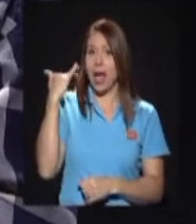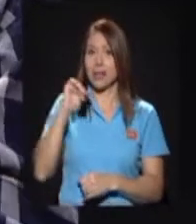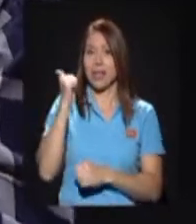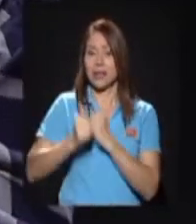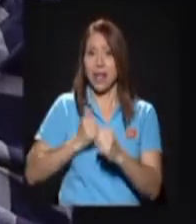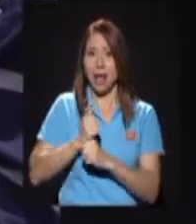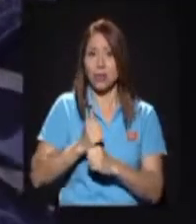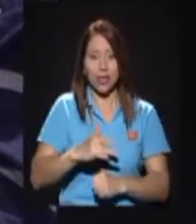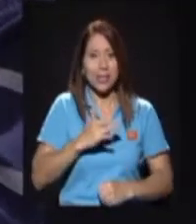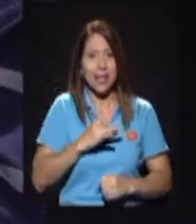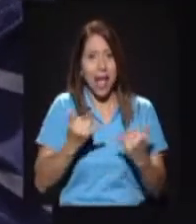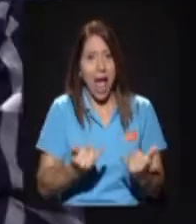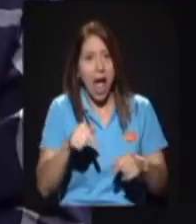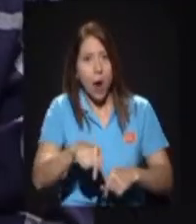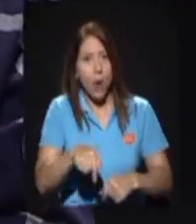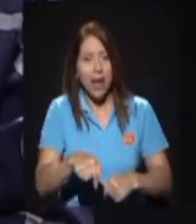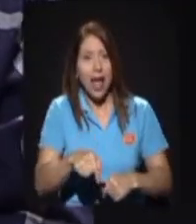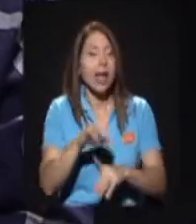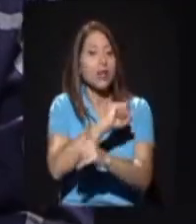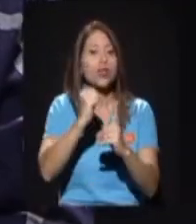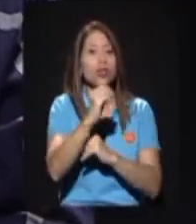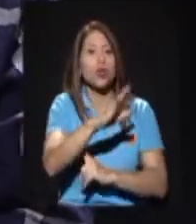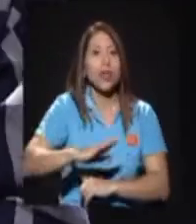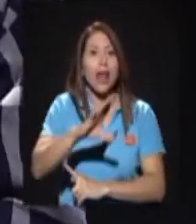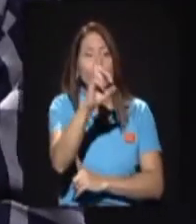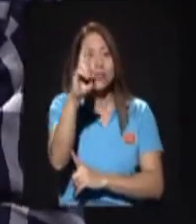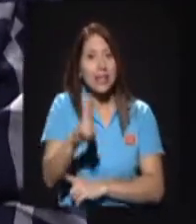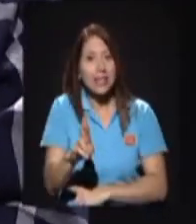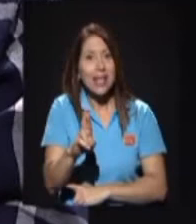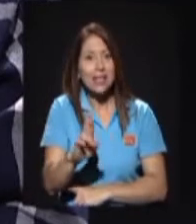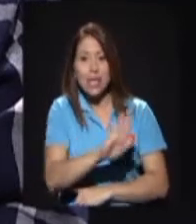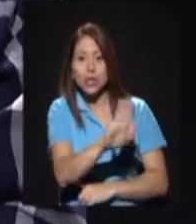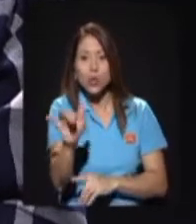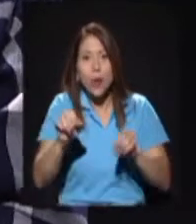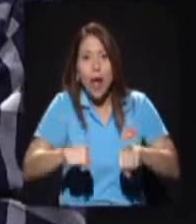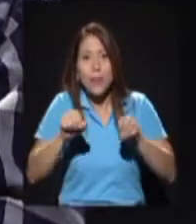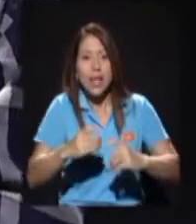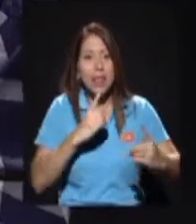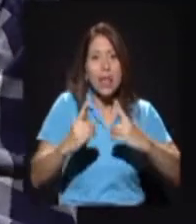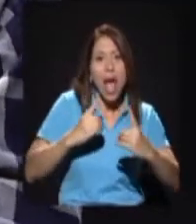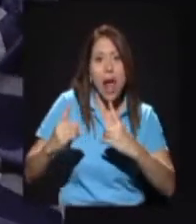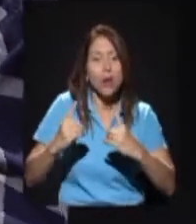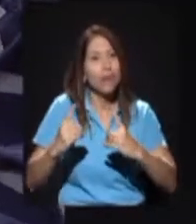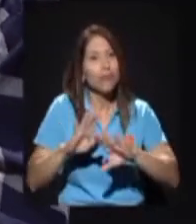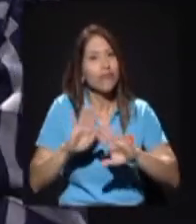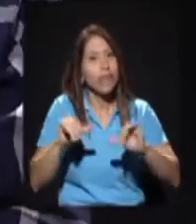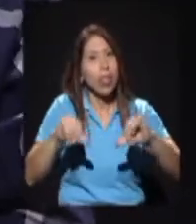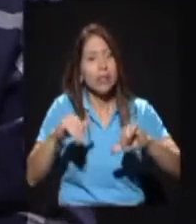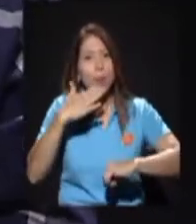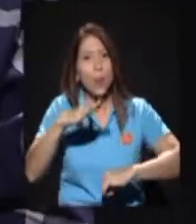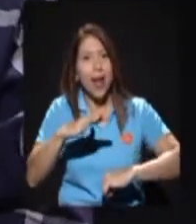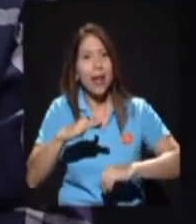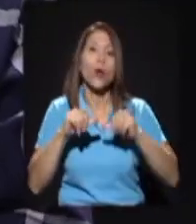hoy, es que la capacidad de diálogo de la sociedad costarricense está muy mal, ¿verdad? Sigue girando alrededor